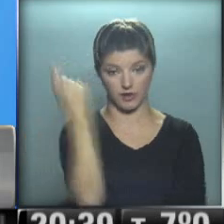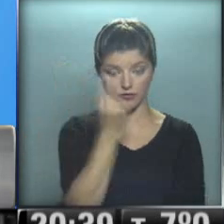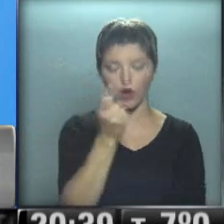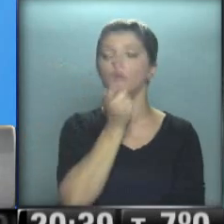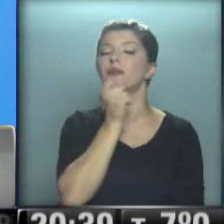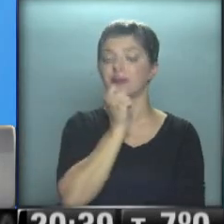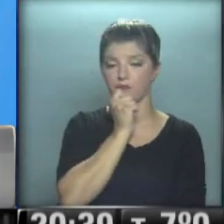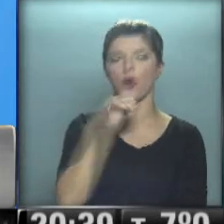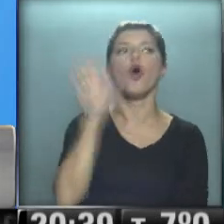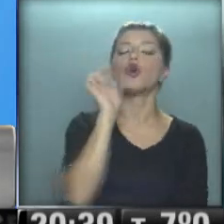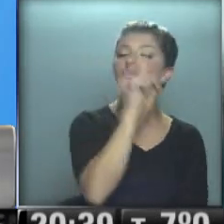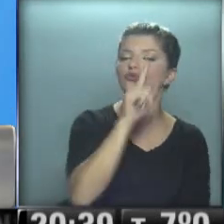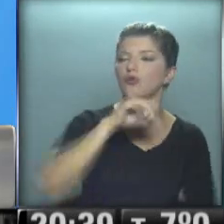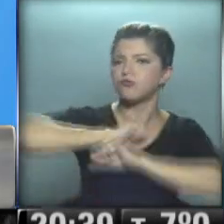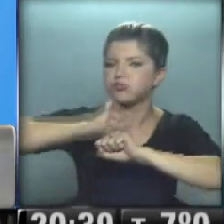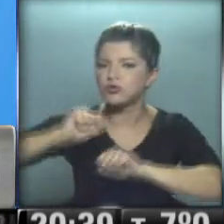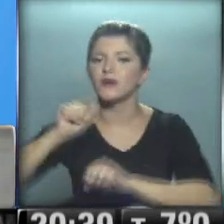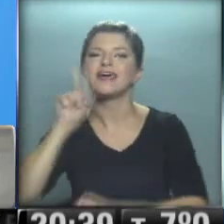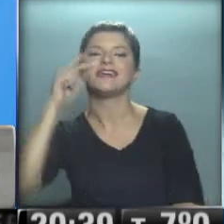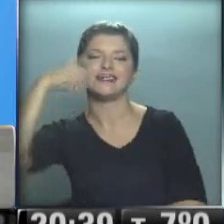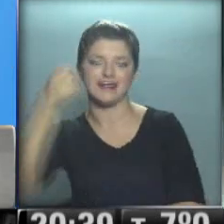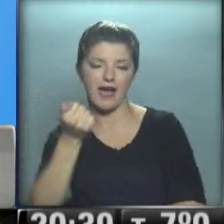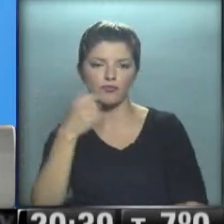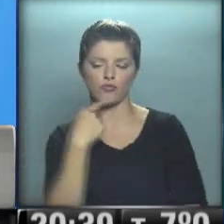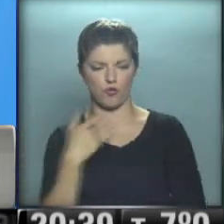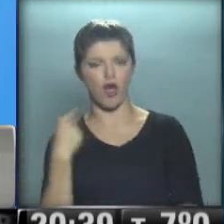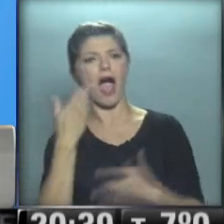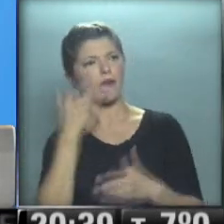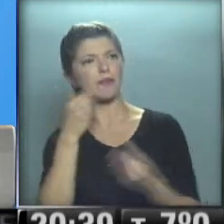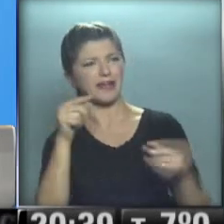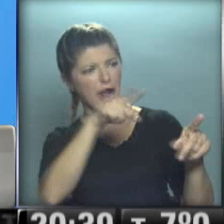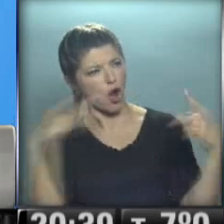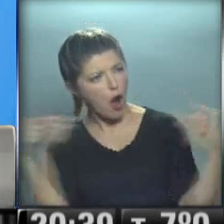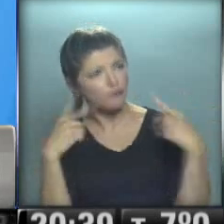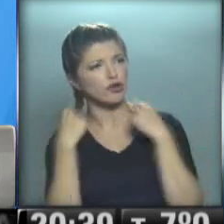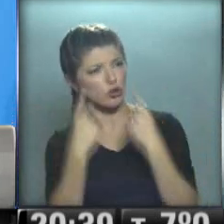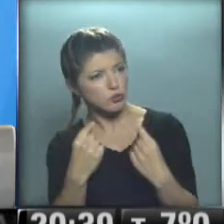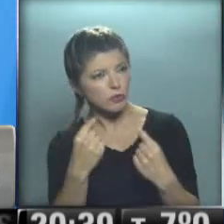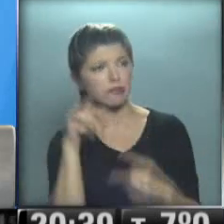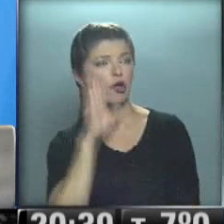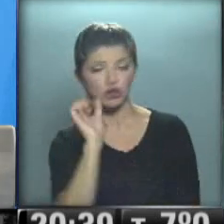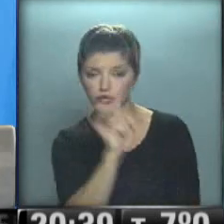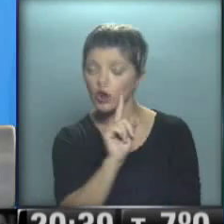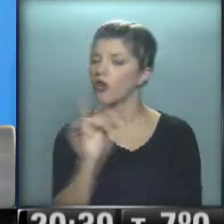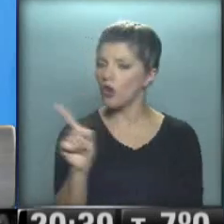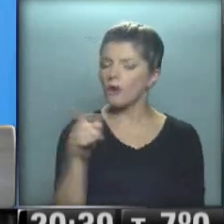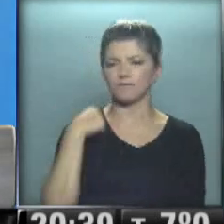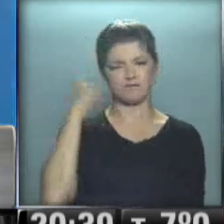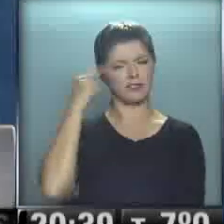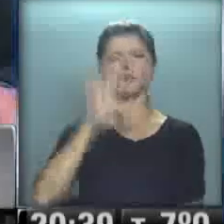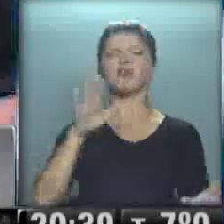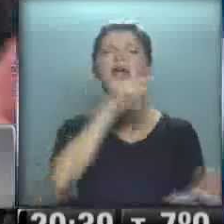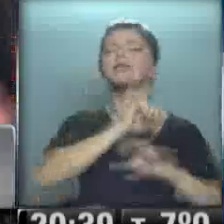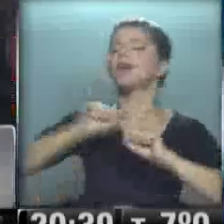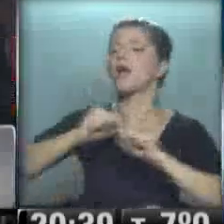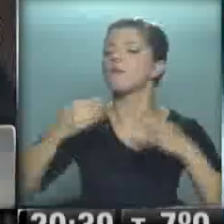bombardea Irak, uno no sale a condenar o a justificar lo que está haciendo. Uno lo que trata de hacer es comprender por qué lo hace.